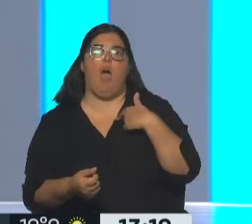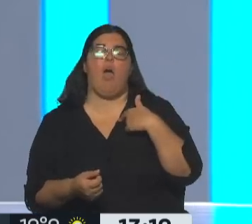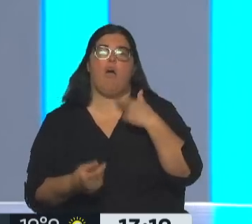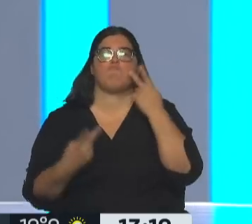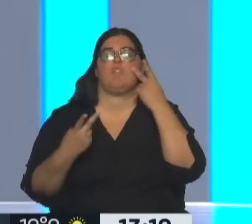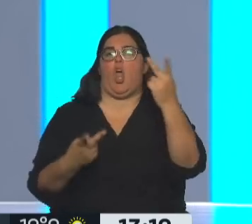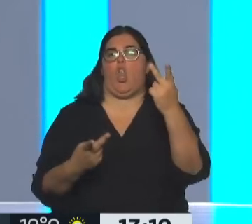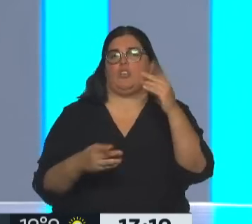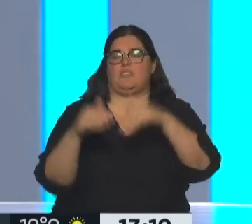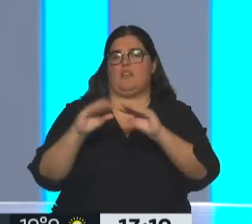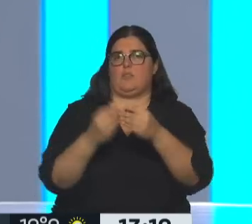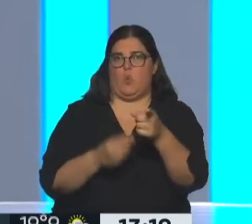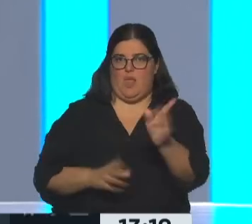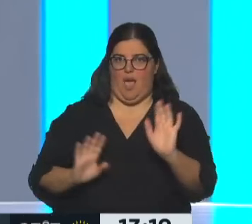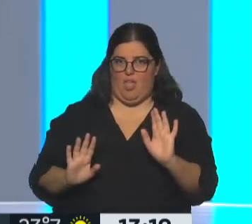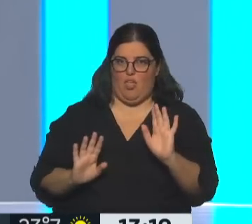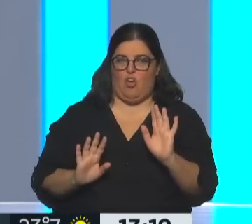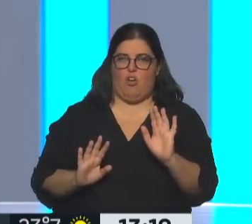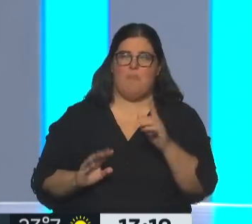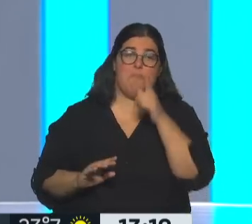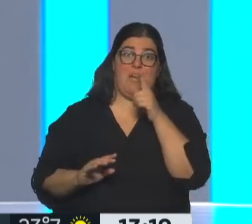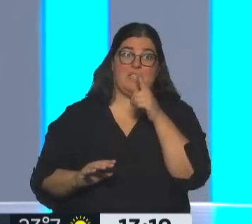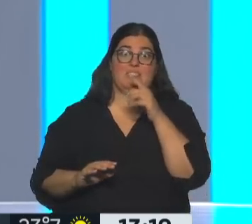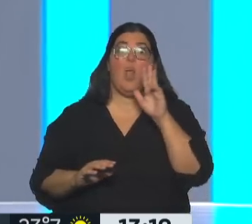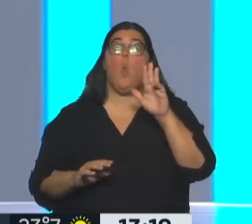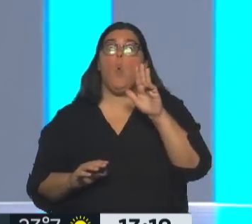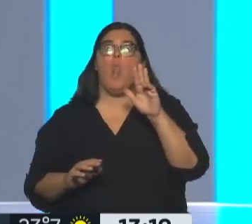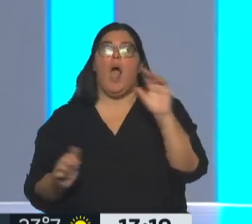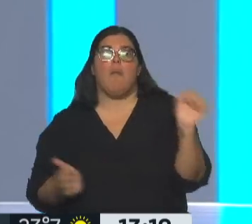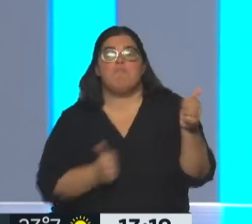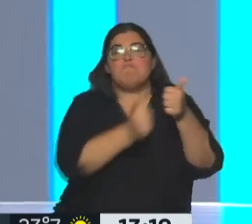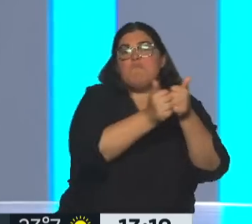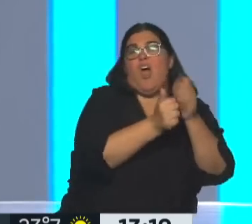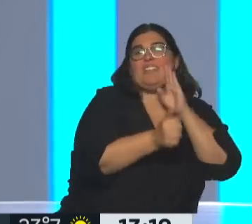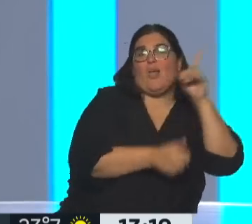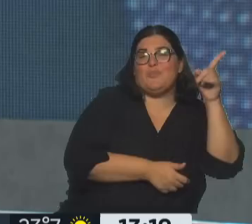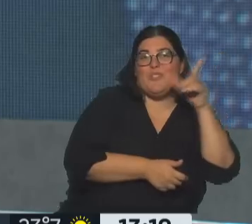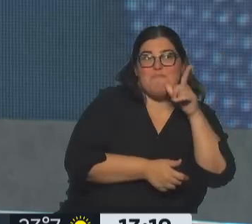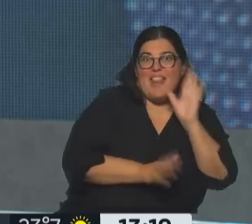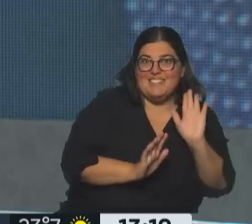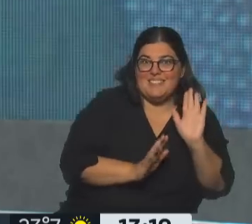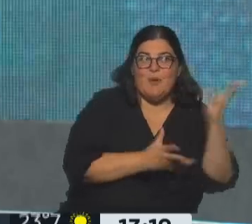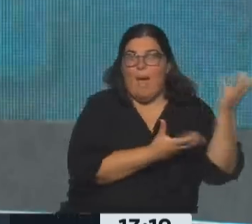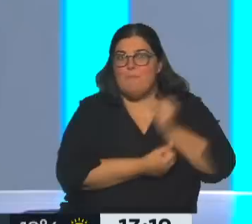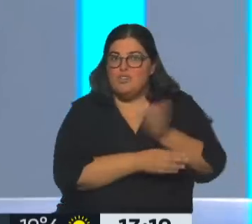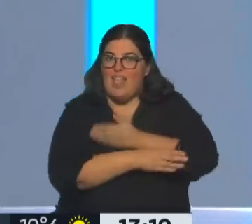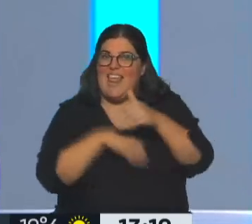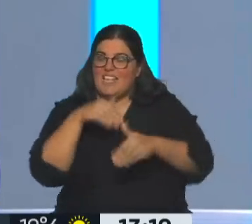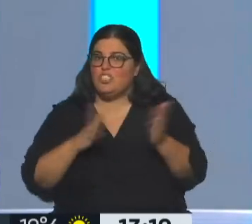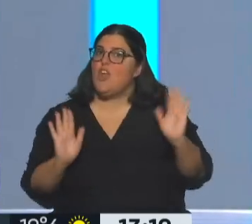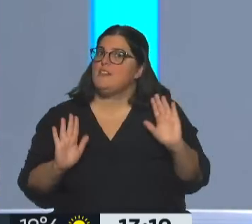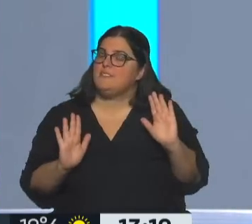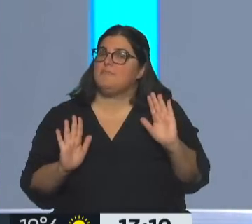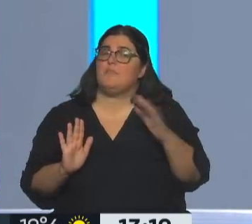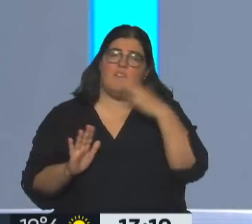resultado. Parecía que, bueno, nos íbamos a encontrar con un Lula más cercano a Estados Unidos de lo que siempre fue, porque tampoco es cierto que